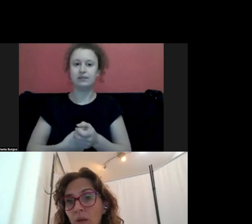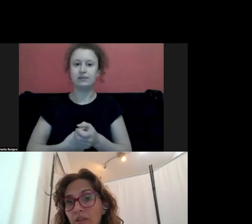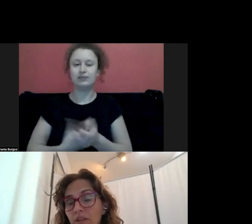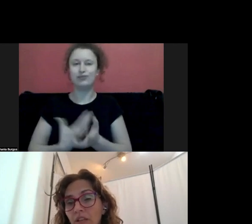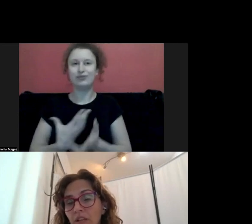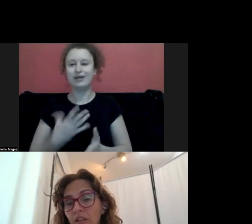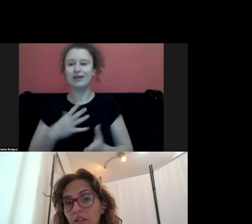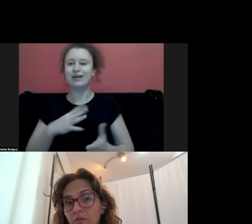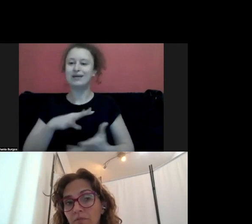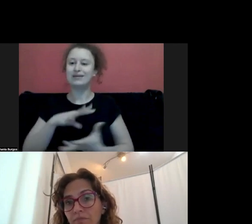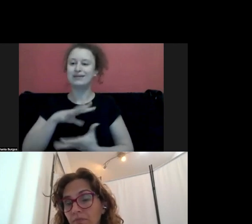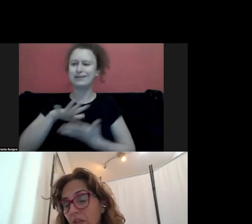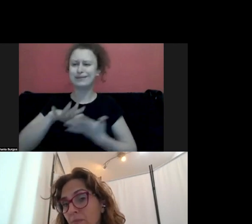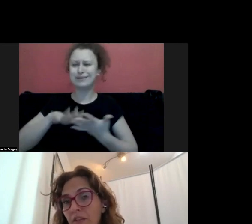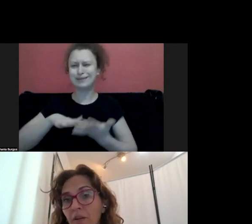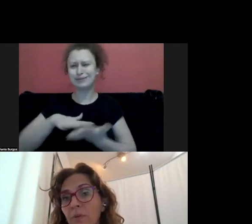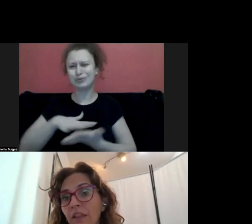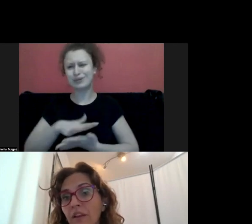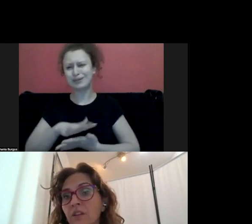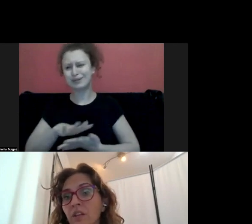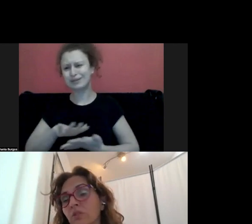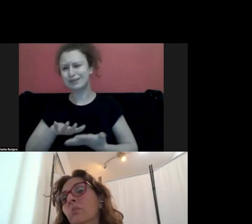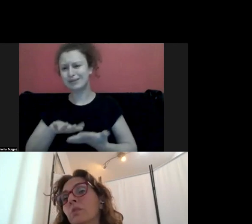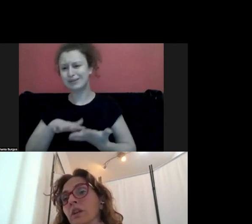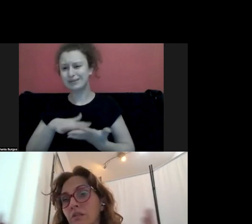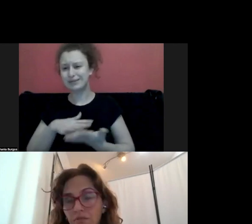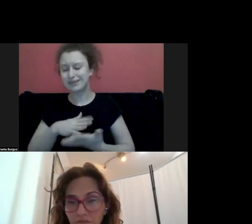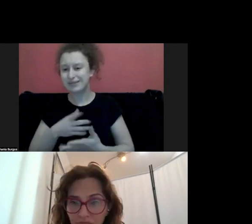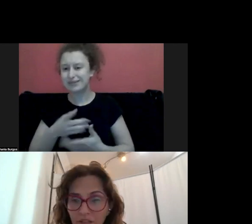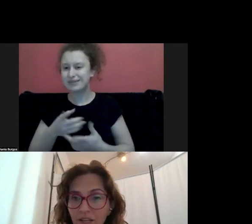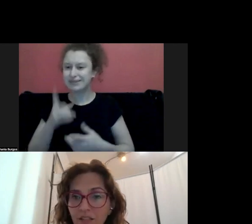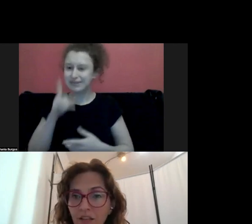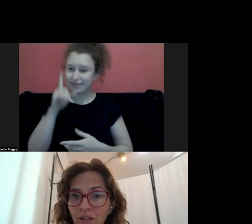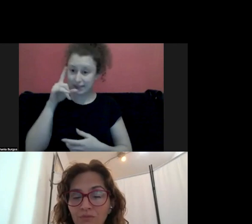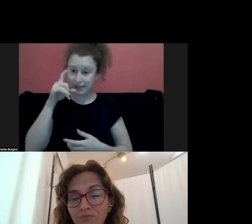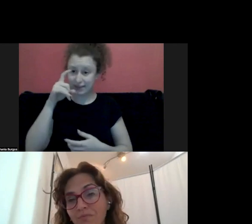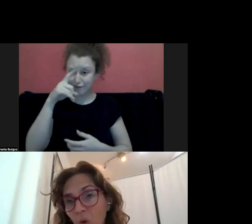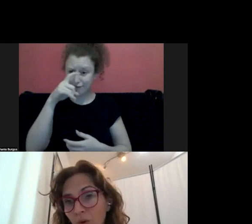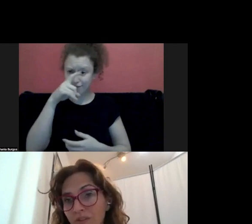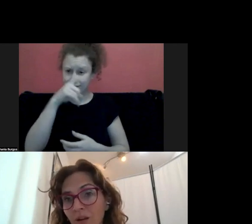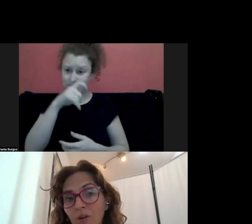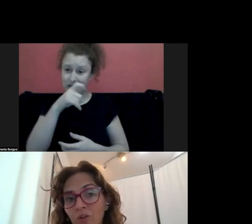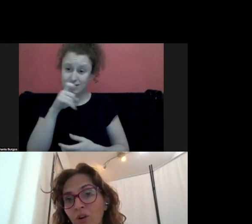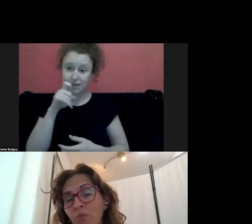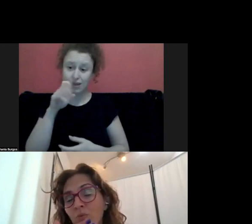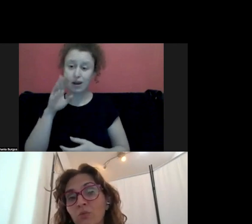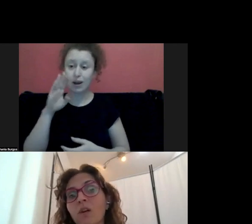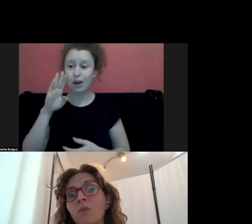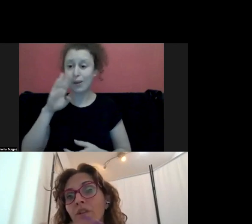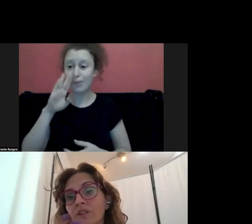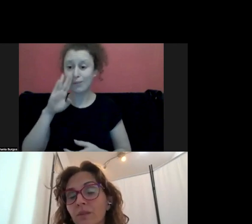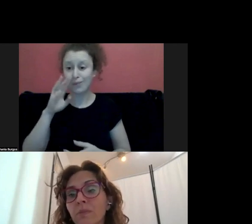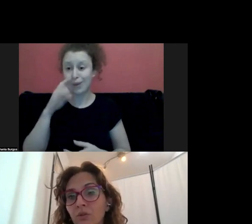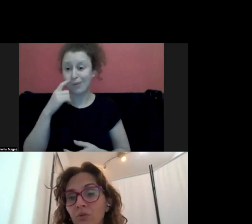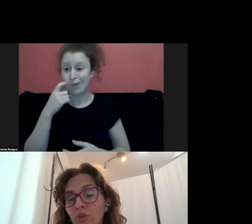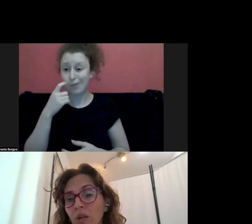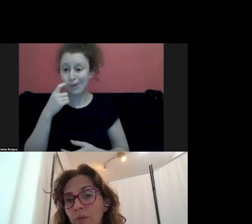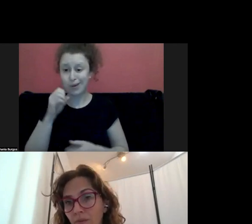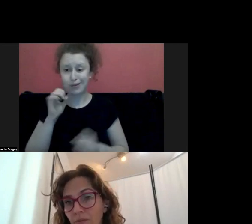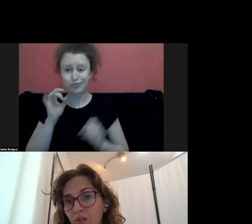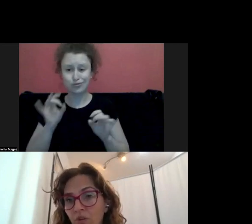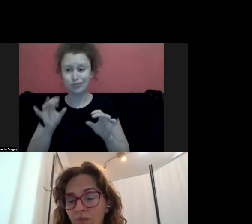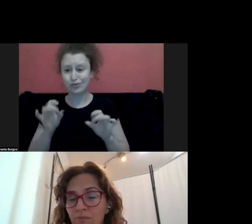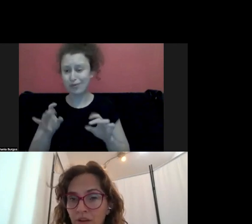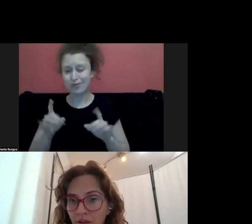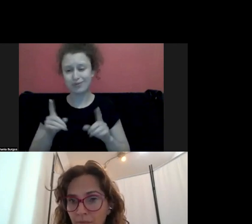no solamente madre y padre, sino también hay que tener en cuenta, cuando hablo de este impacto, no